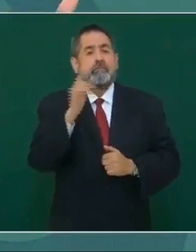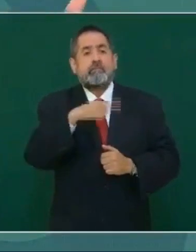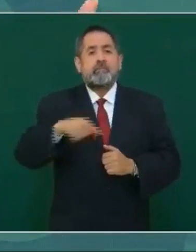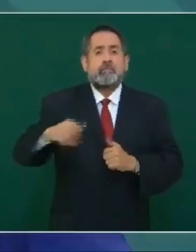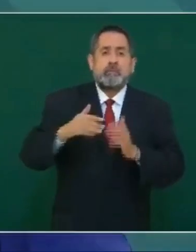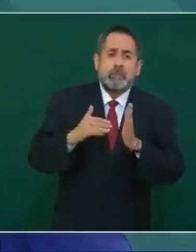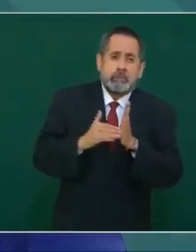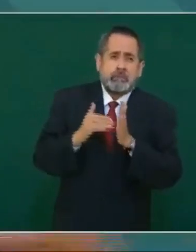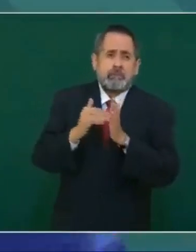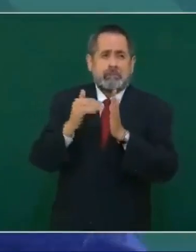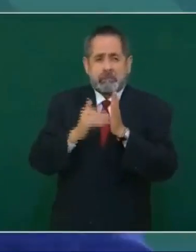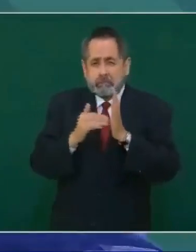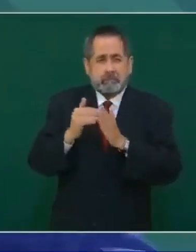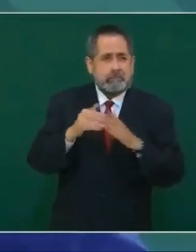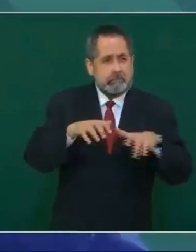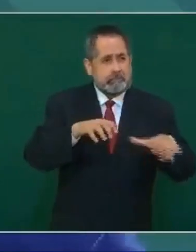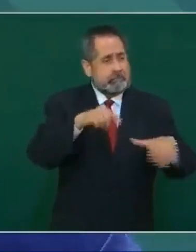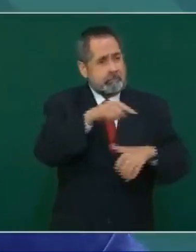millones,